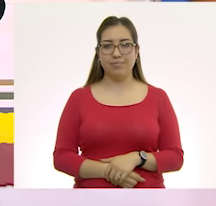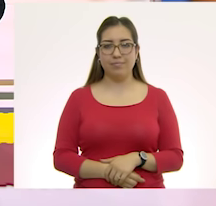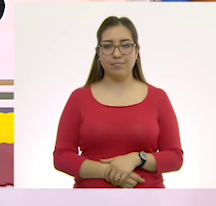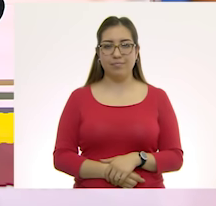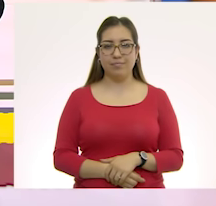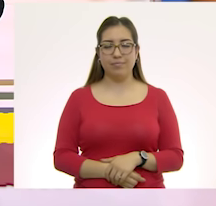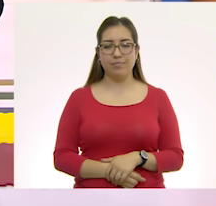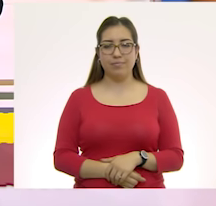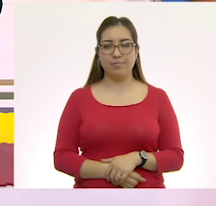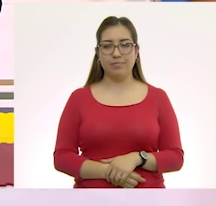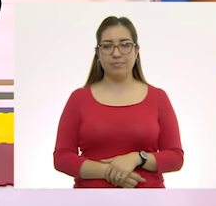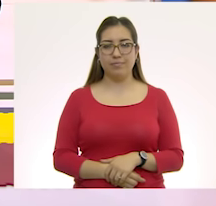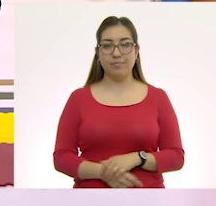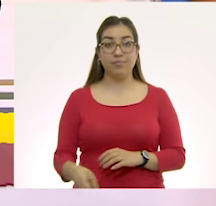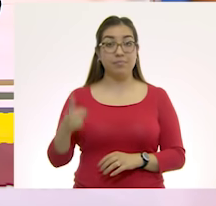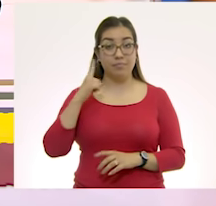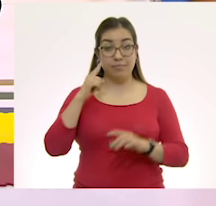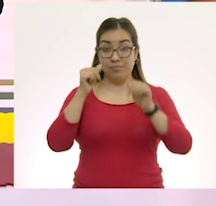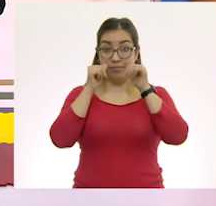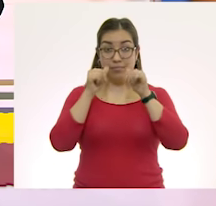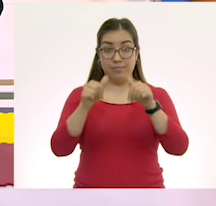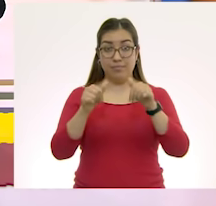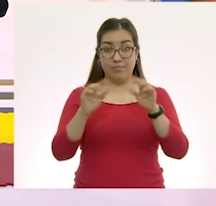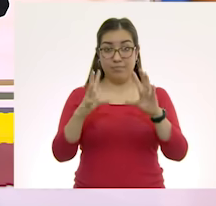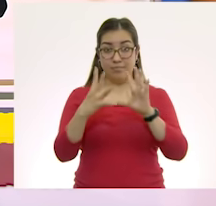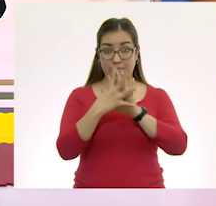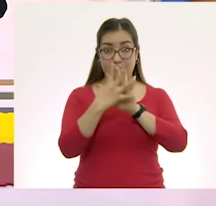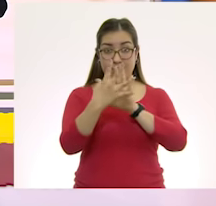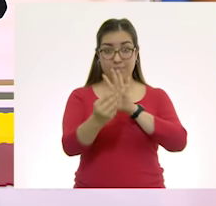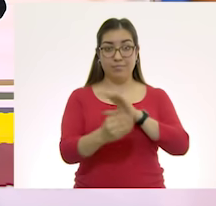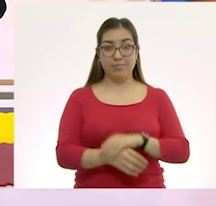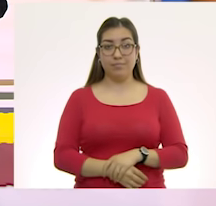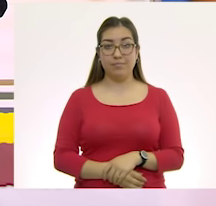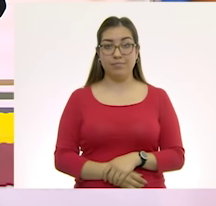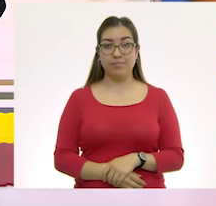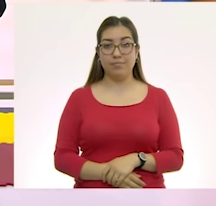Escuchen muy bien los sonidos.